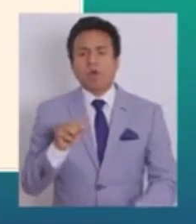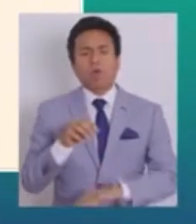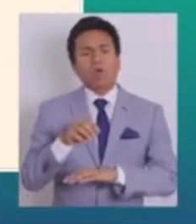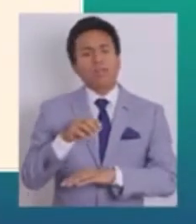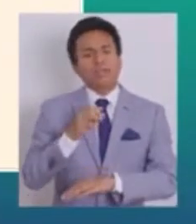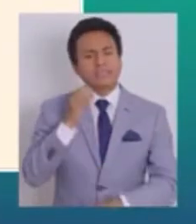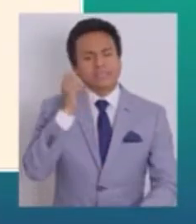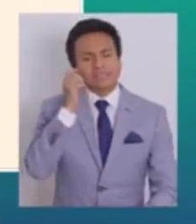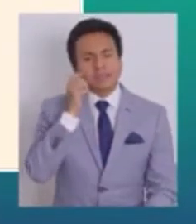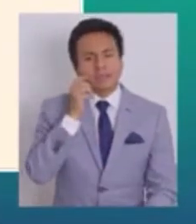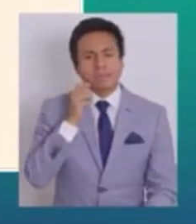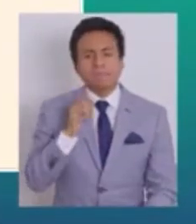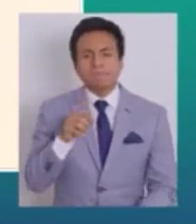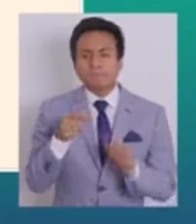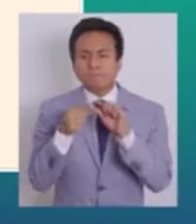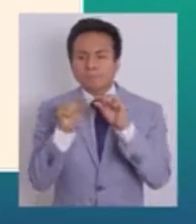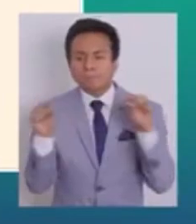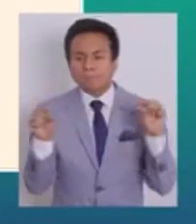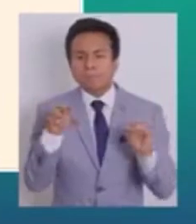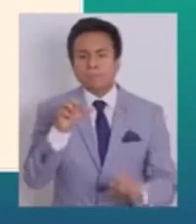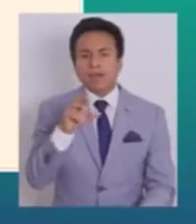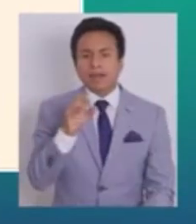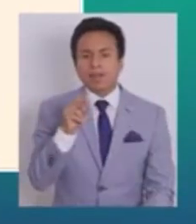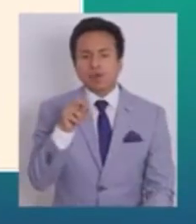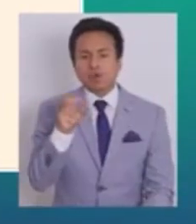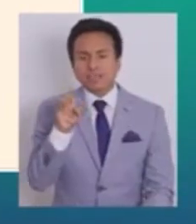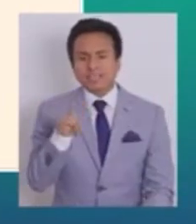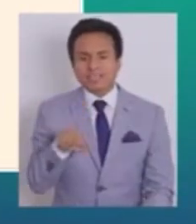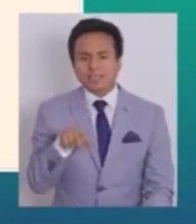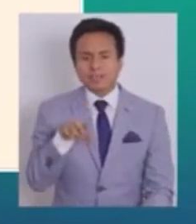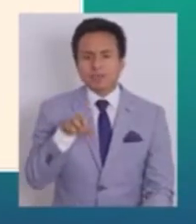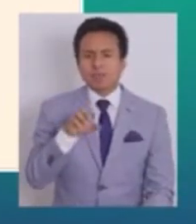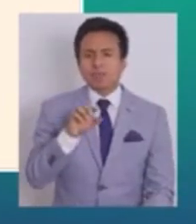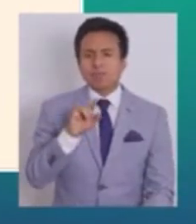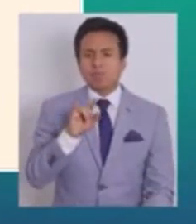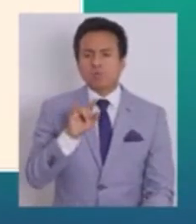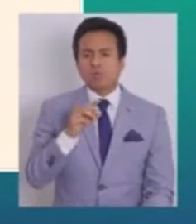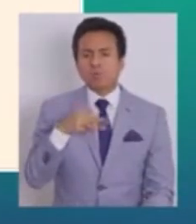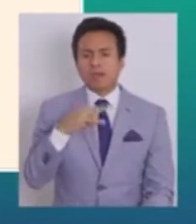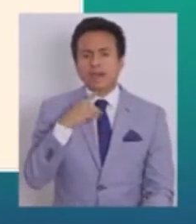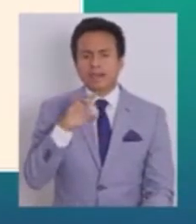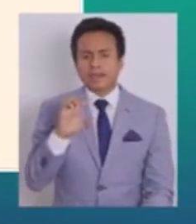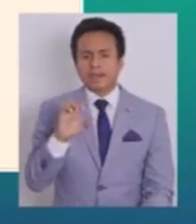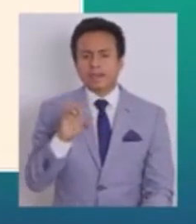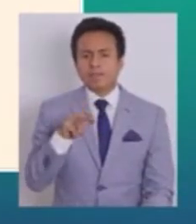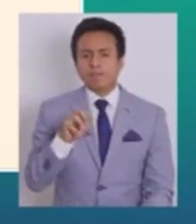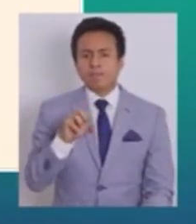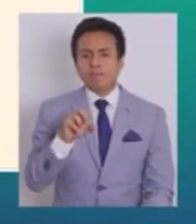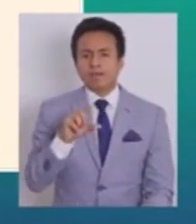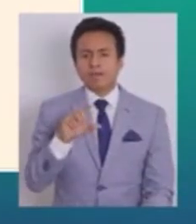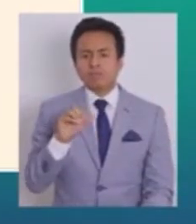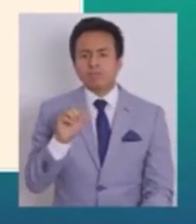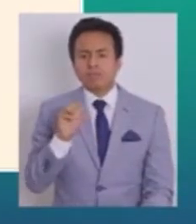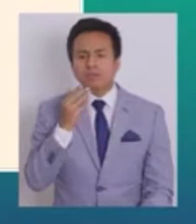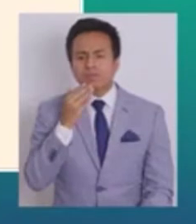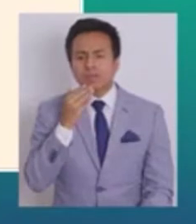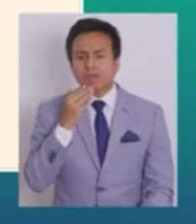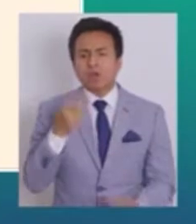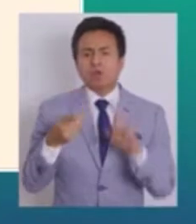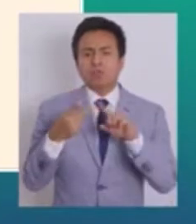O'Higgins, Paredones, Pumanque y Malica, en la región de Maule,